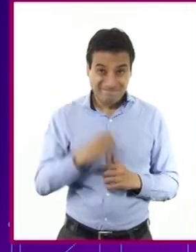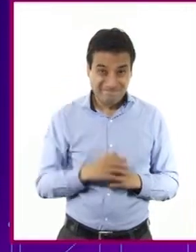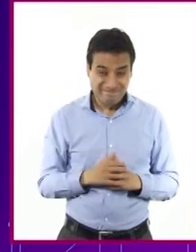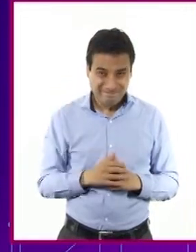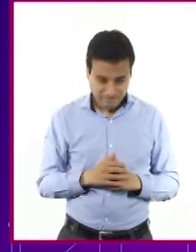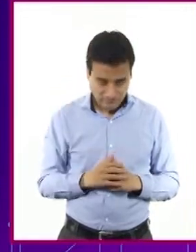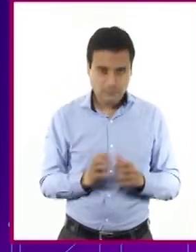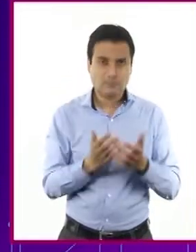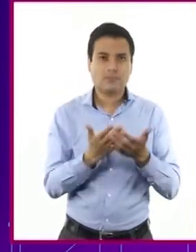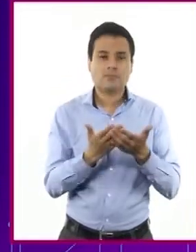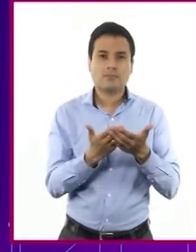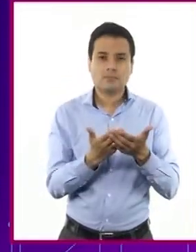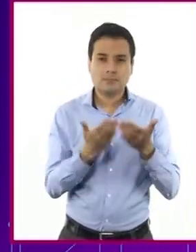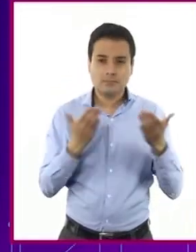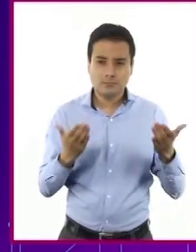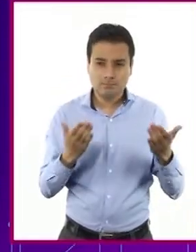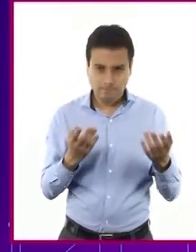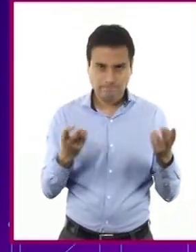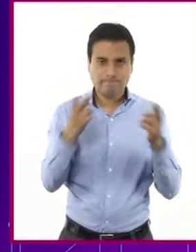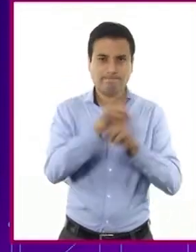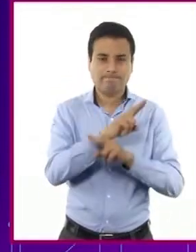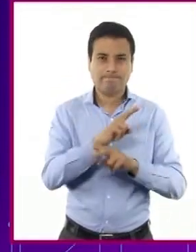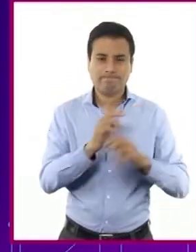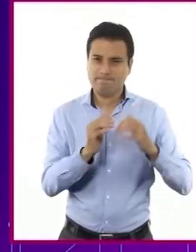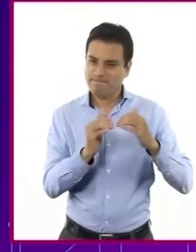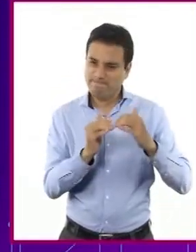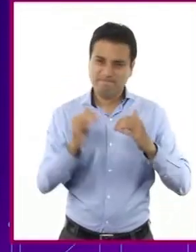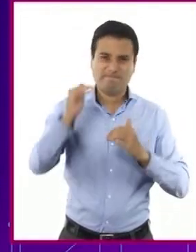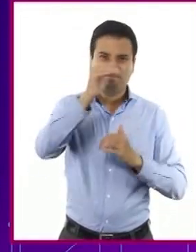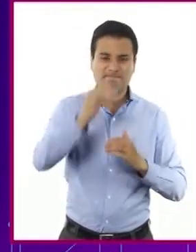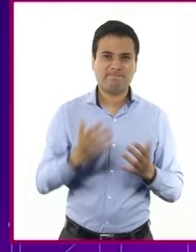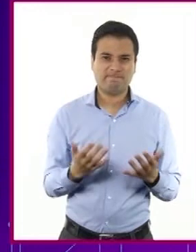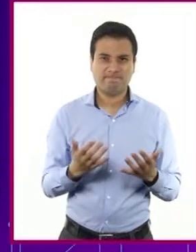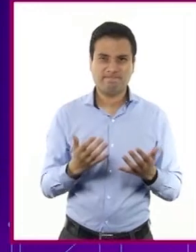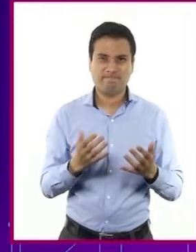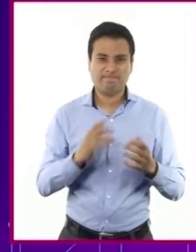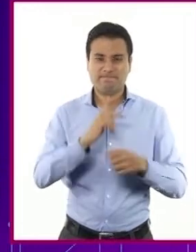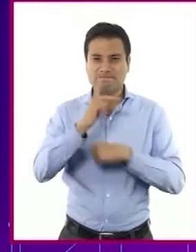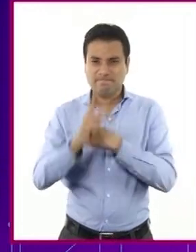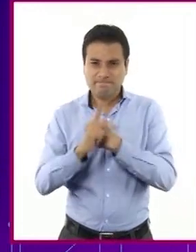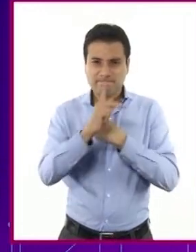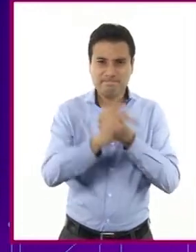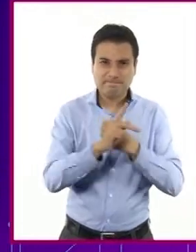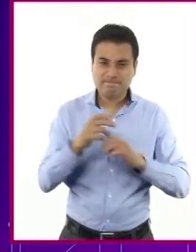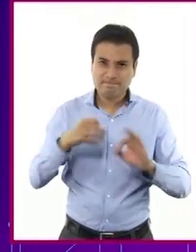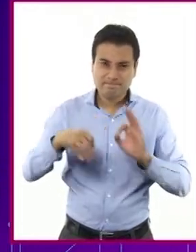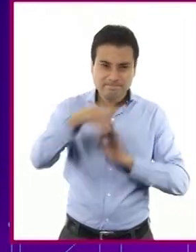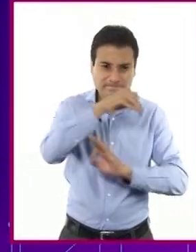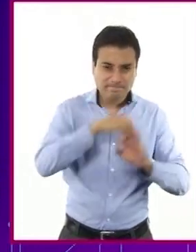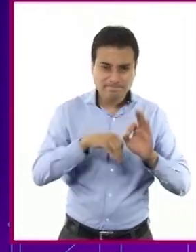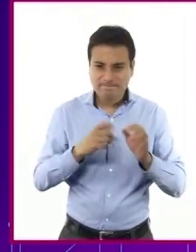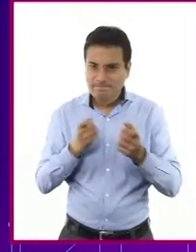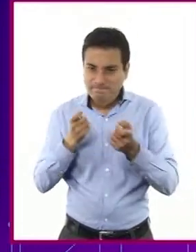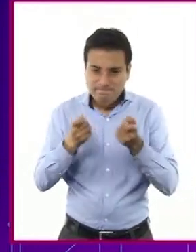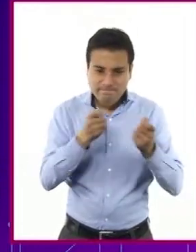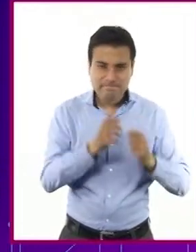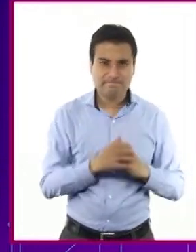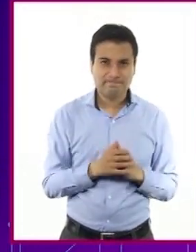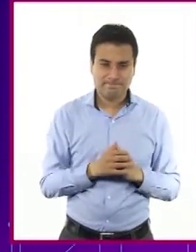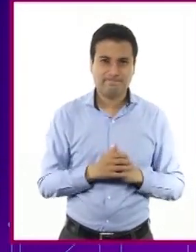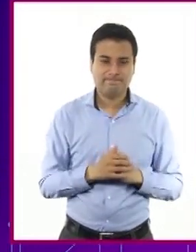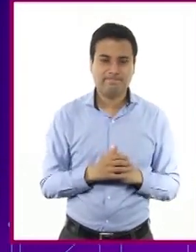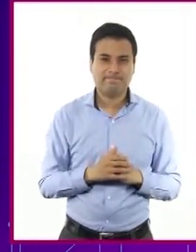victoriosos y que el mundo quedara bajo su dirección, una dirección no